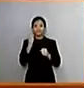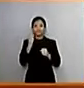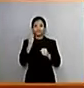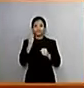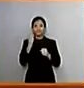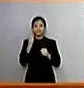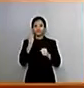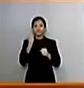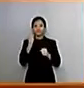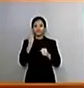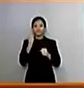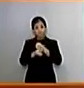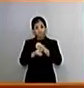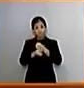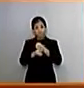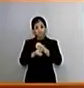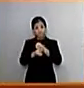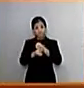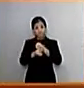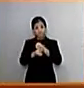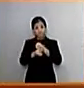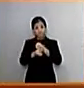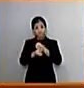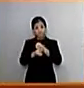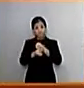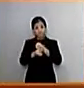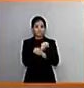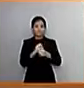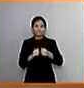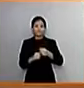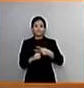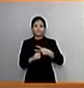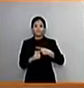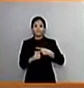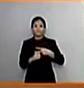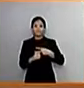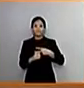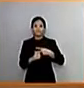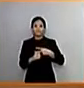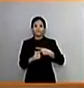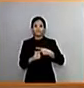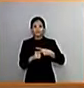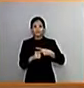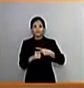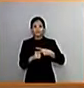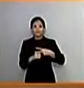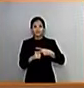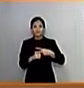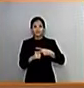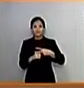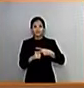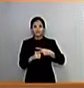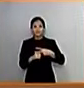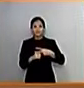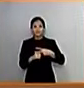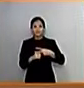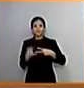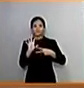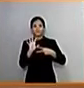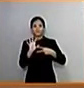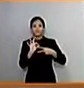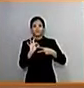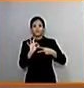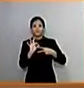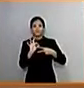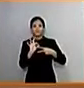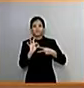multiplicar su dinero 4.000 veces su inversión con premiados y 1.000 veces con premiados mix. Echamos el primer dígito, suerte, 9, segundo